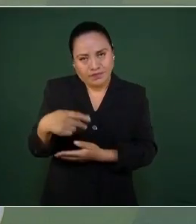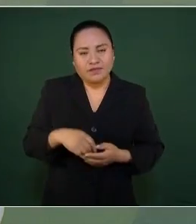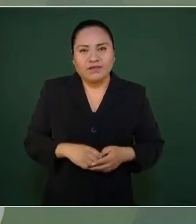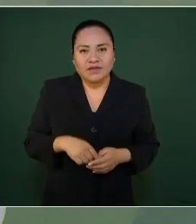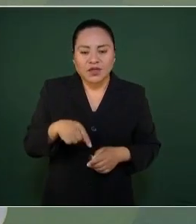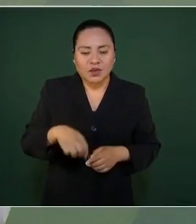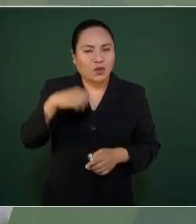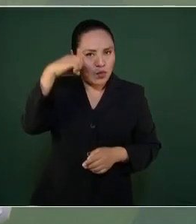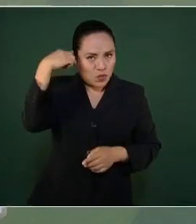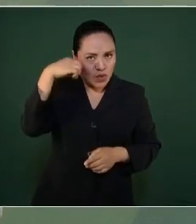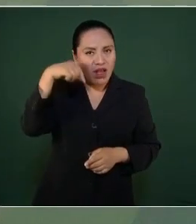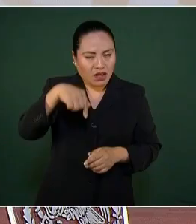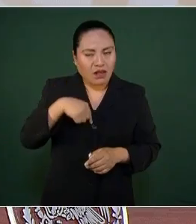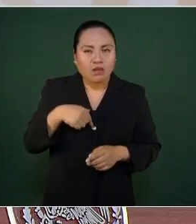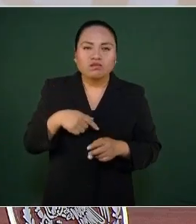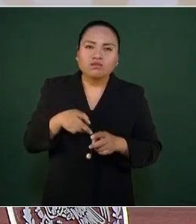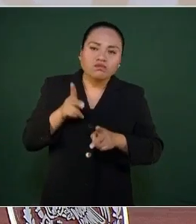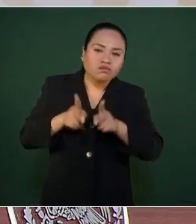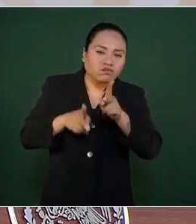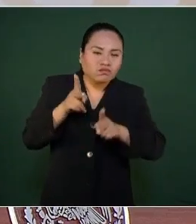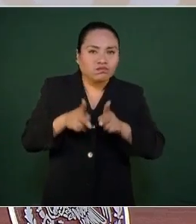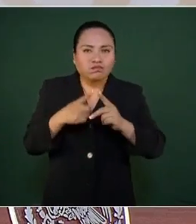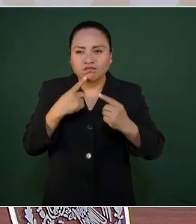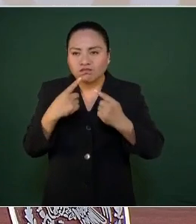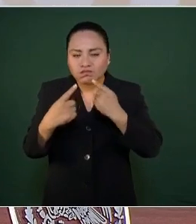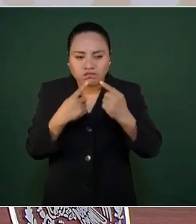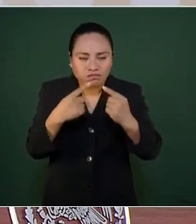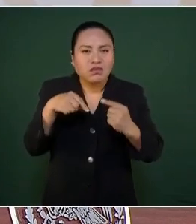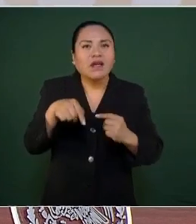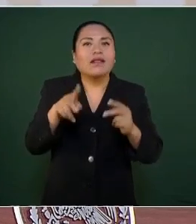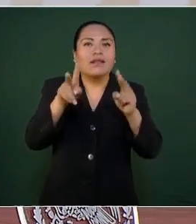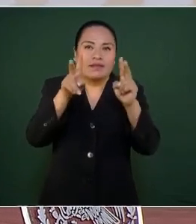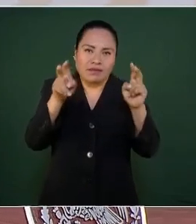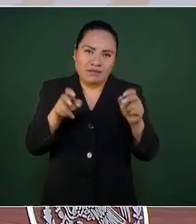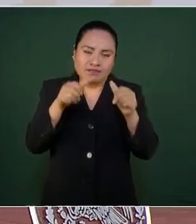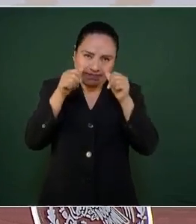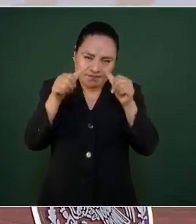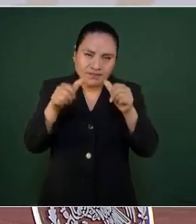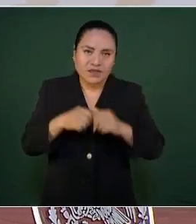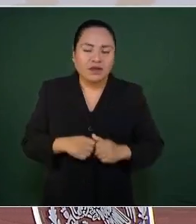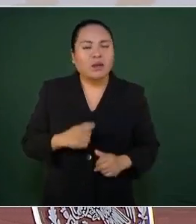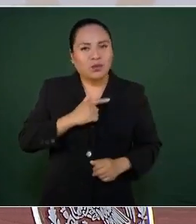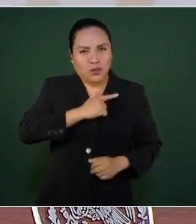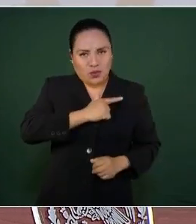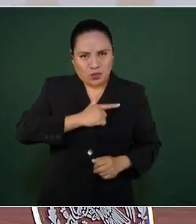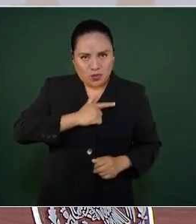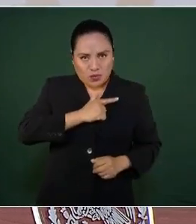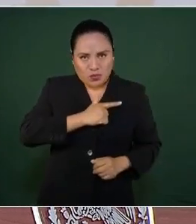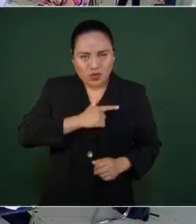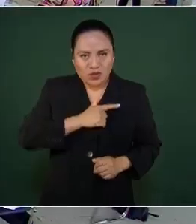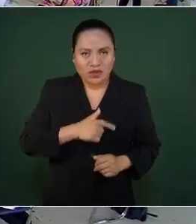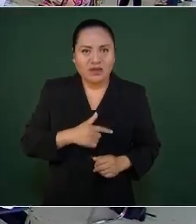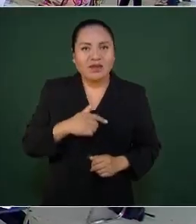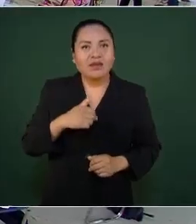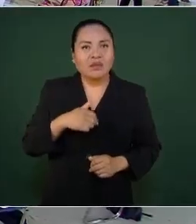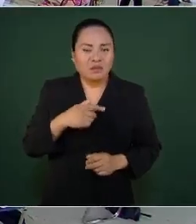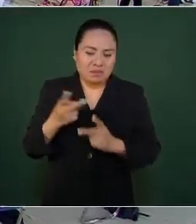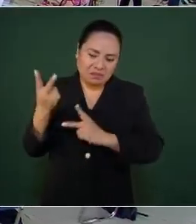en Oaxaca, y pues nos da mucho gusto venir a